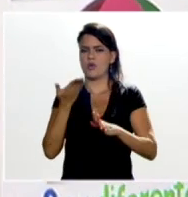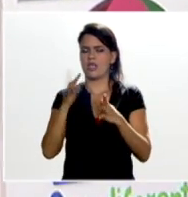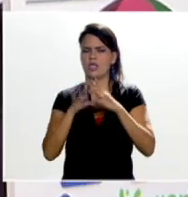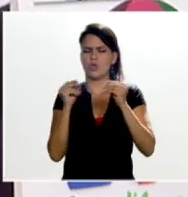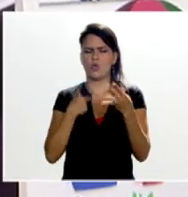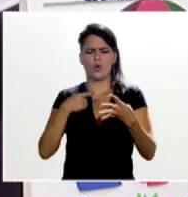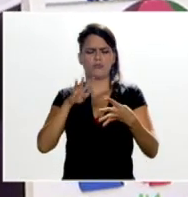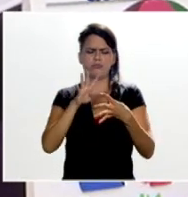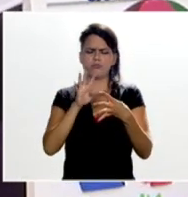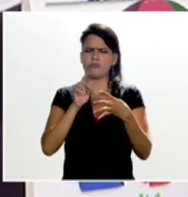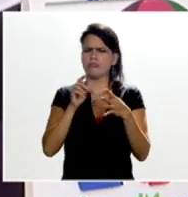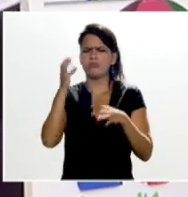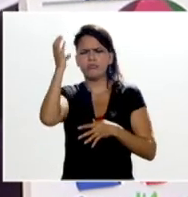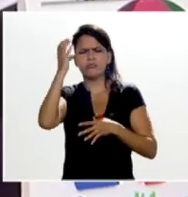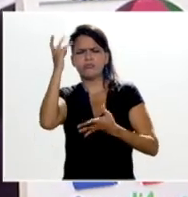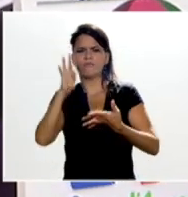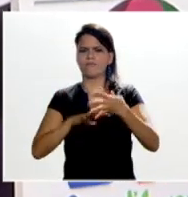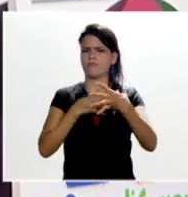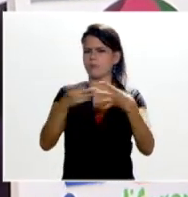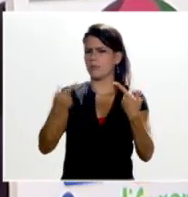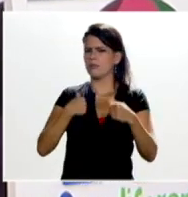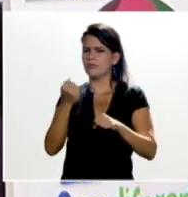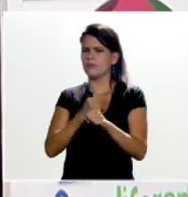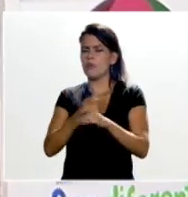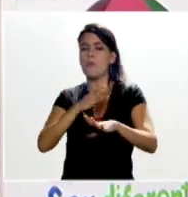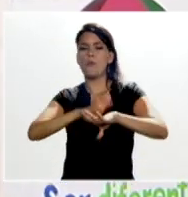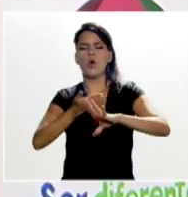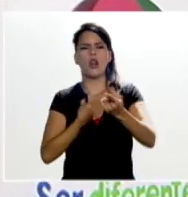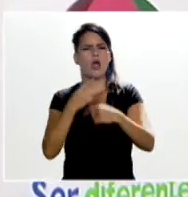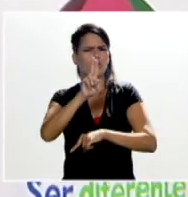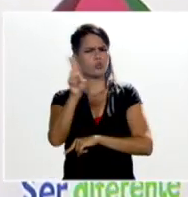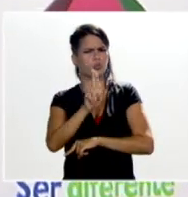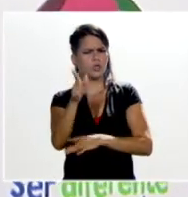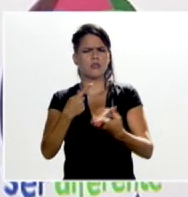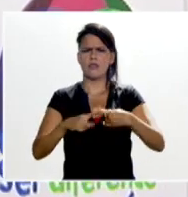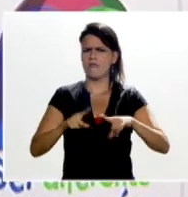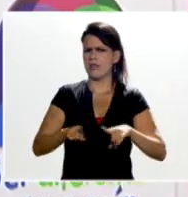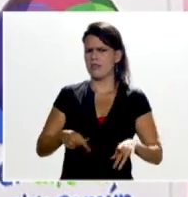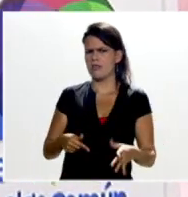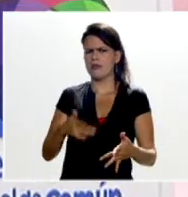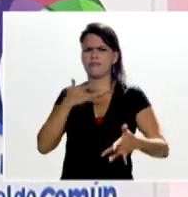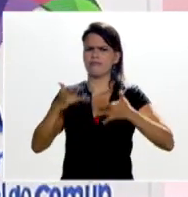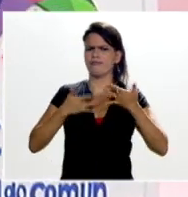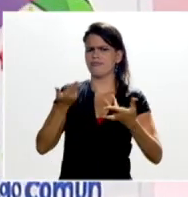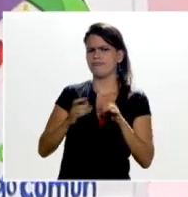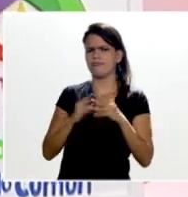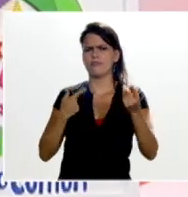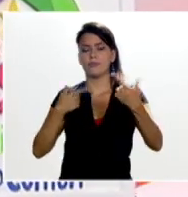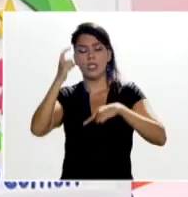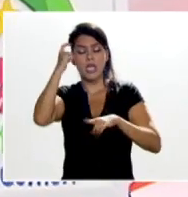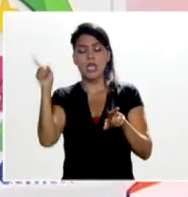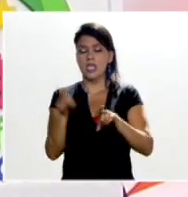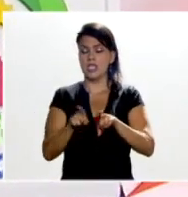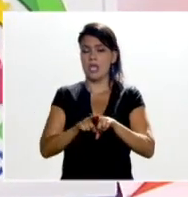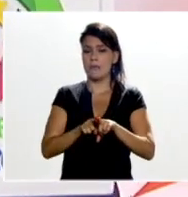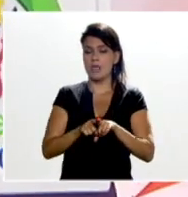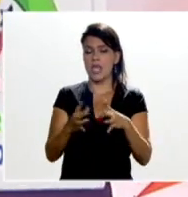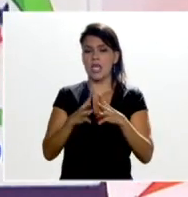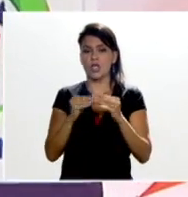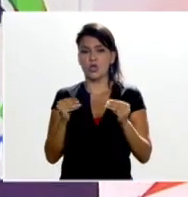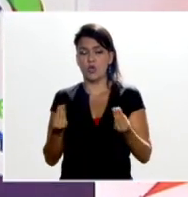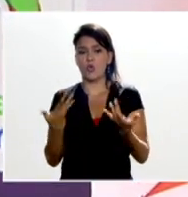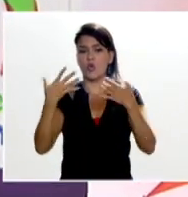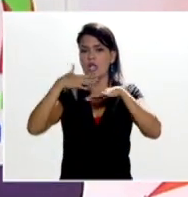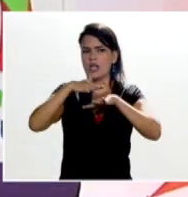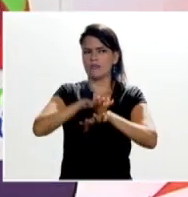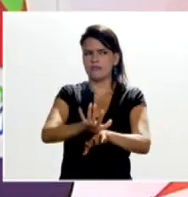nociones matemáticas se trabajen porque las aplican en diferentes actividades de la vida diaria y también en los aspectos relacionados con la